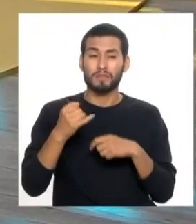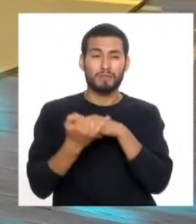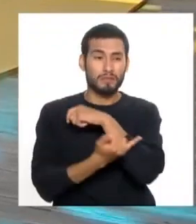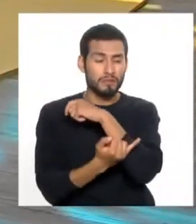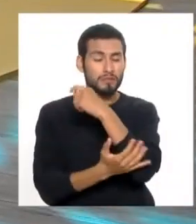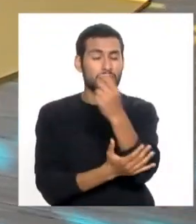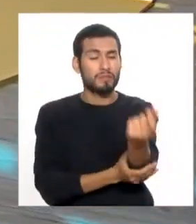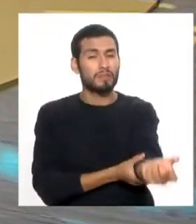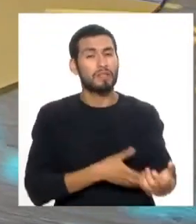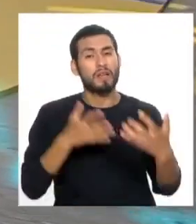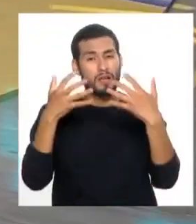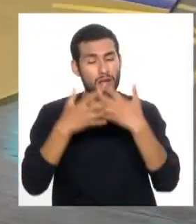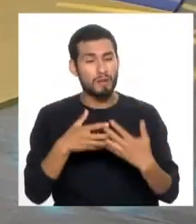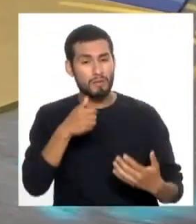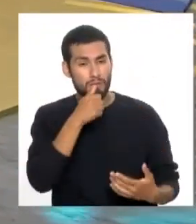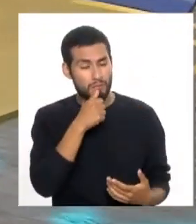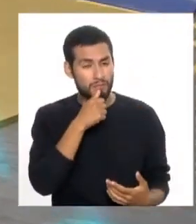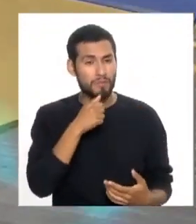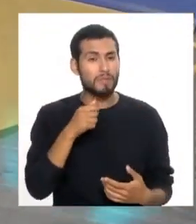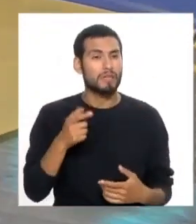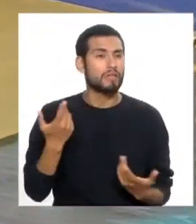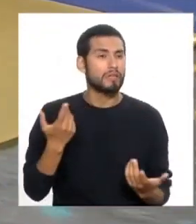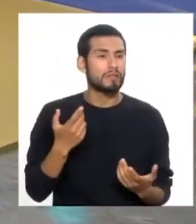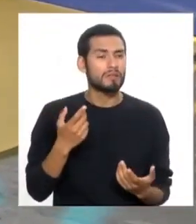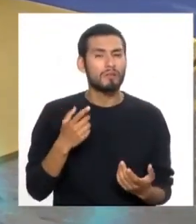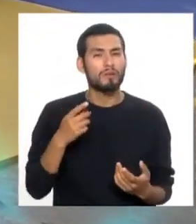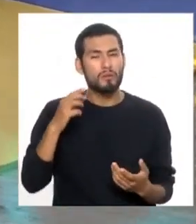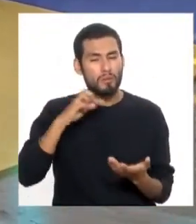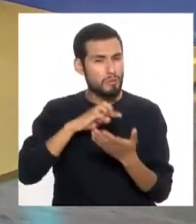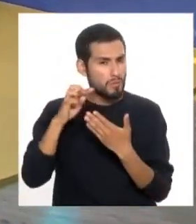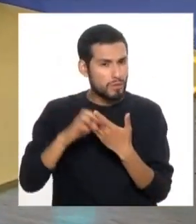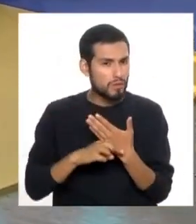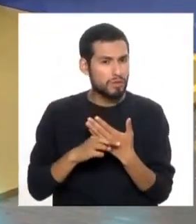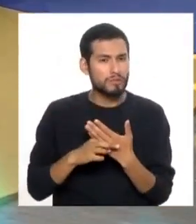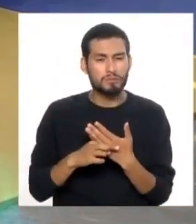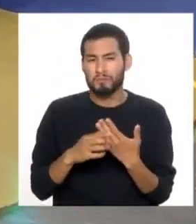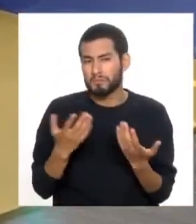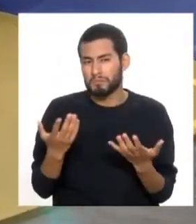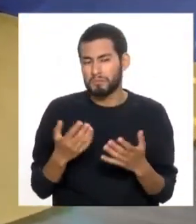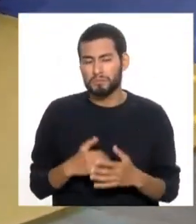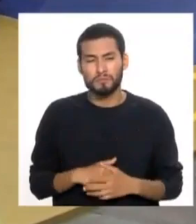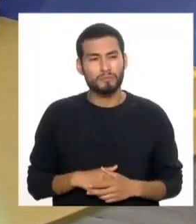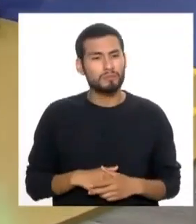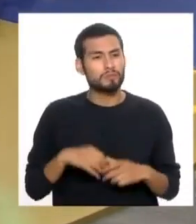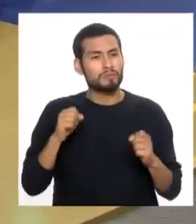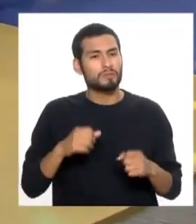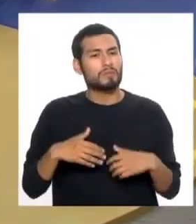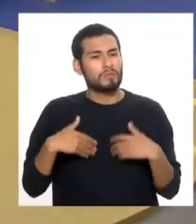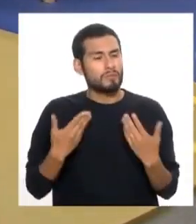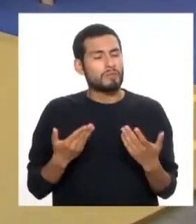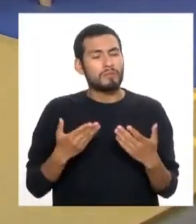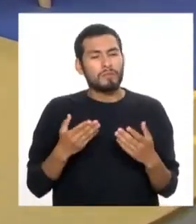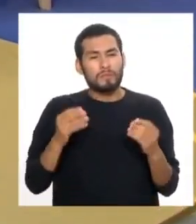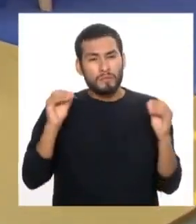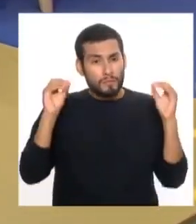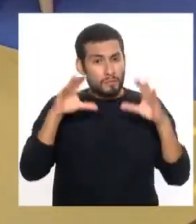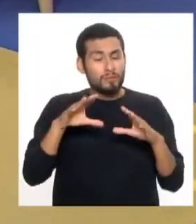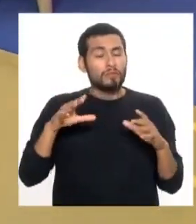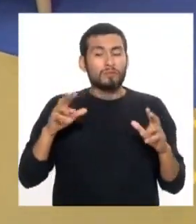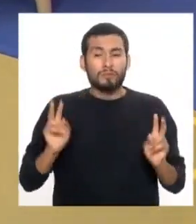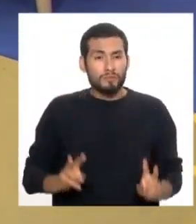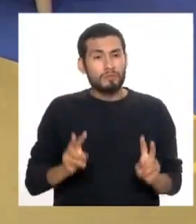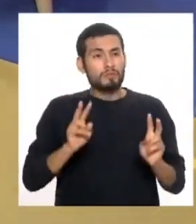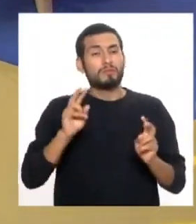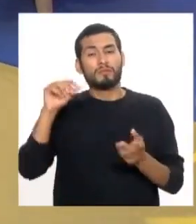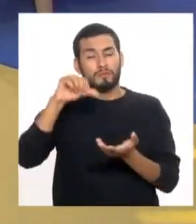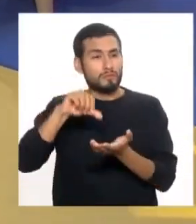Instituciones, empresas privadas, ¿no? De acuerdo a proyectos, no sé, para poder iluminar jardines,